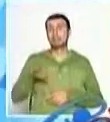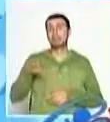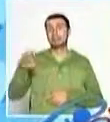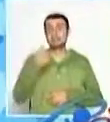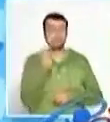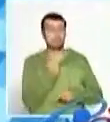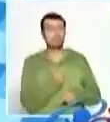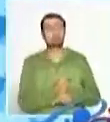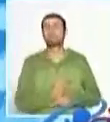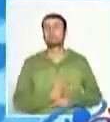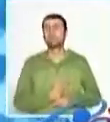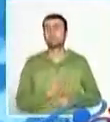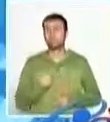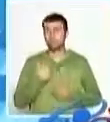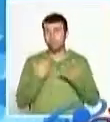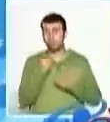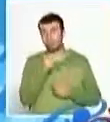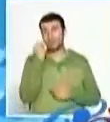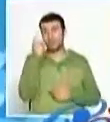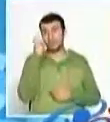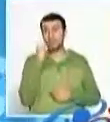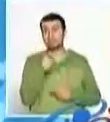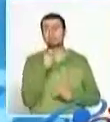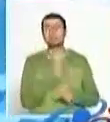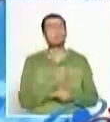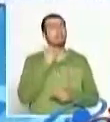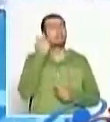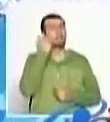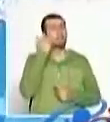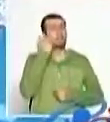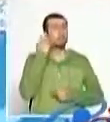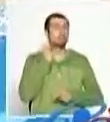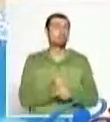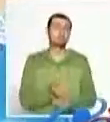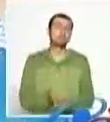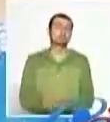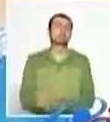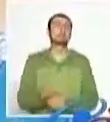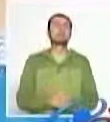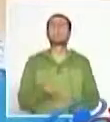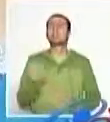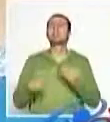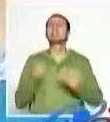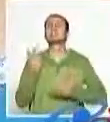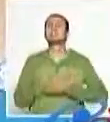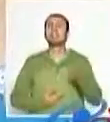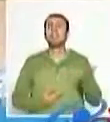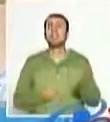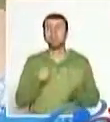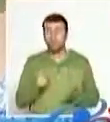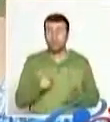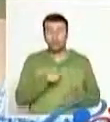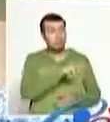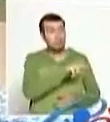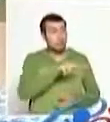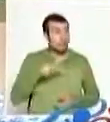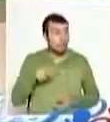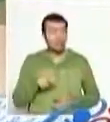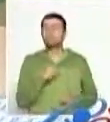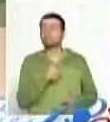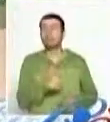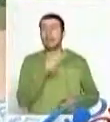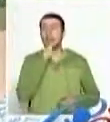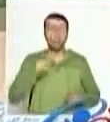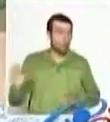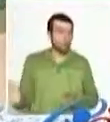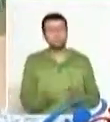que ustedes entiendan la parte de la enfermedad crónica. ¿Qué hay que hacer? Prender la piscina, filtrarla, estar moviendo el